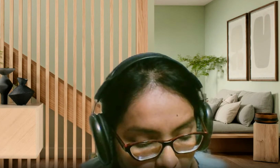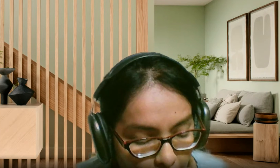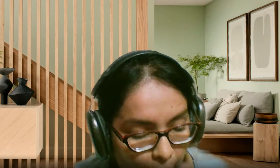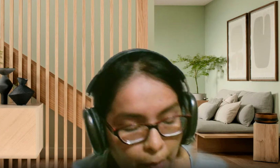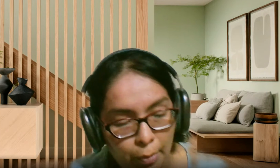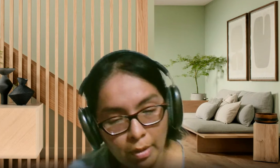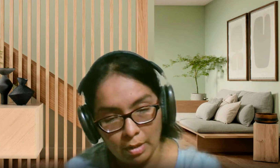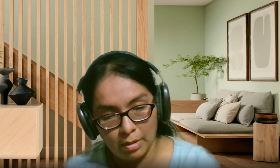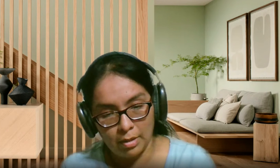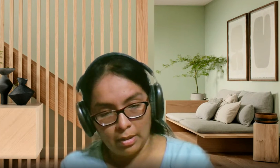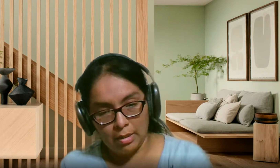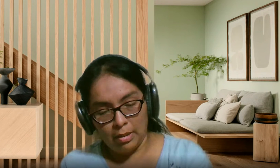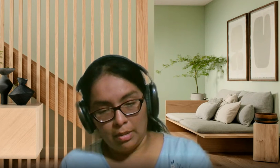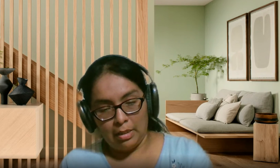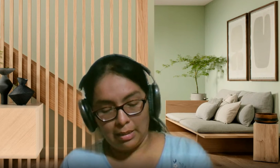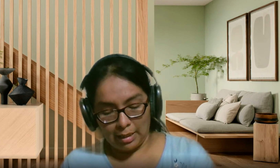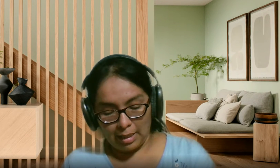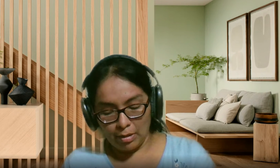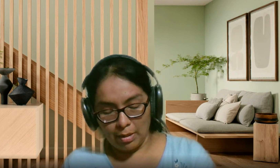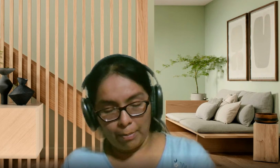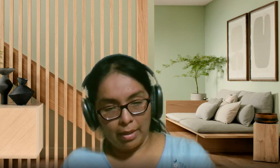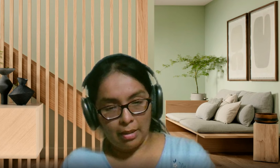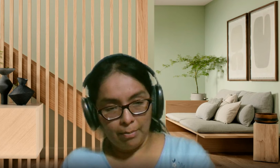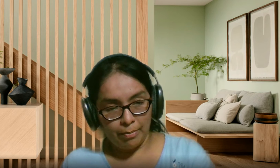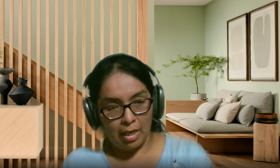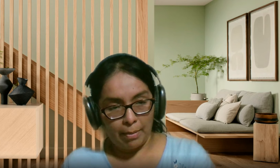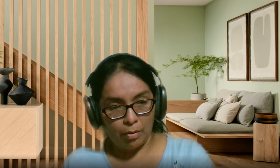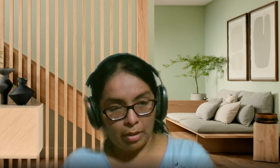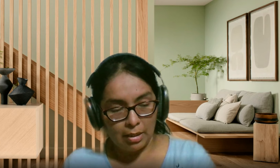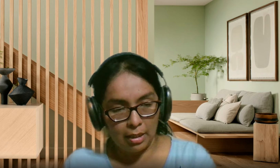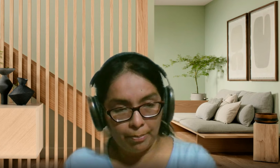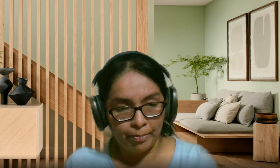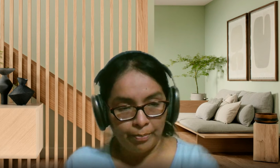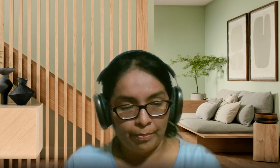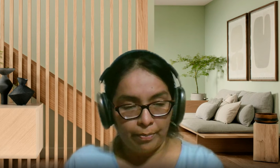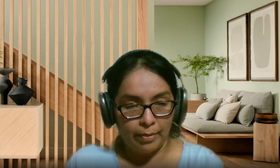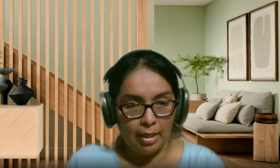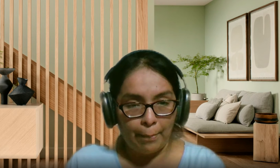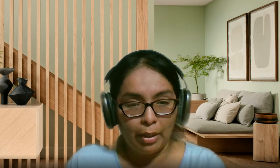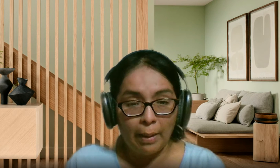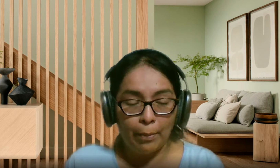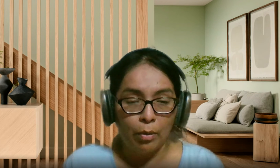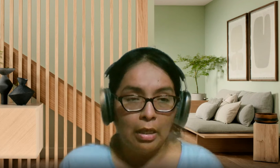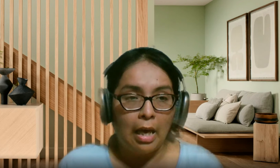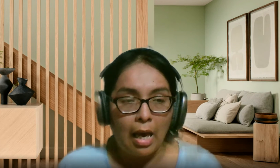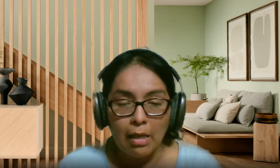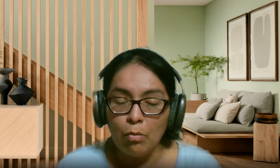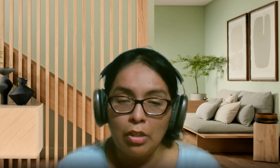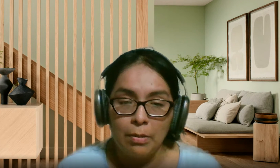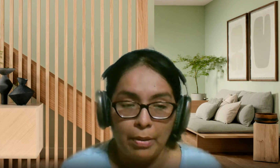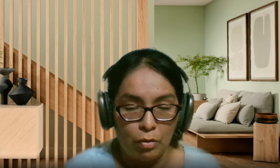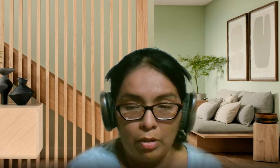¿Me dicen, por favor? ¿Está clara esta parte de las vacunas? Sí. Ya, por ejemplo,